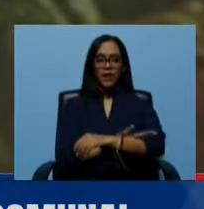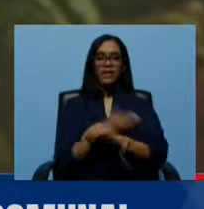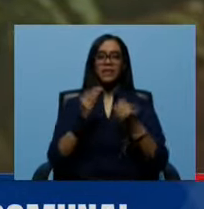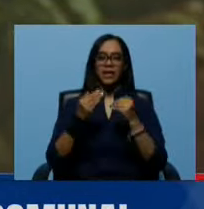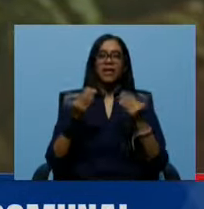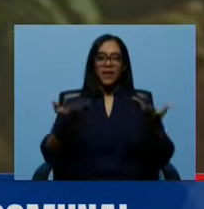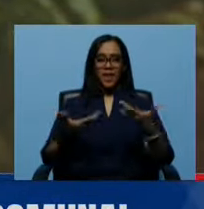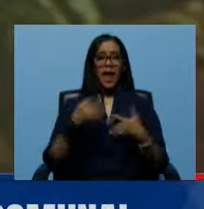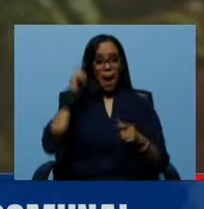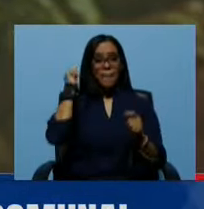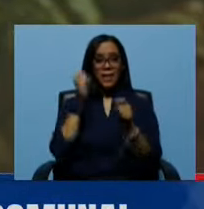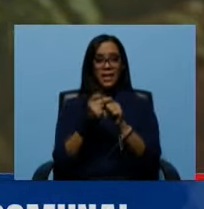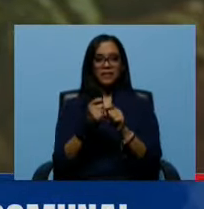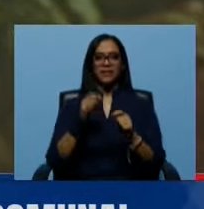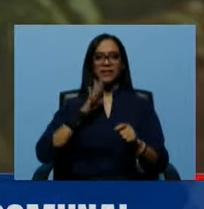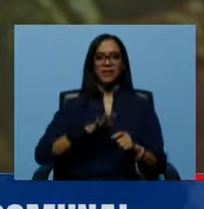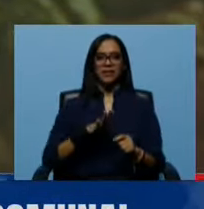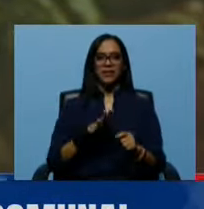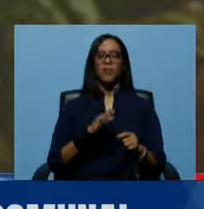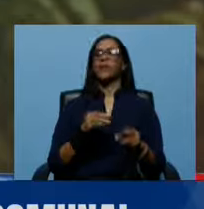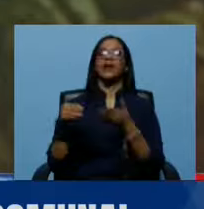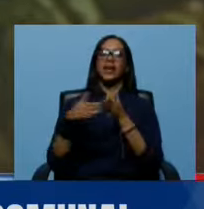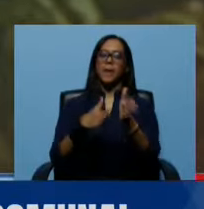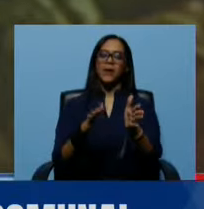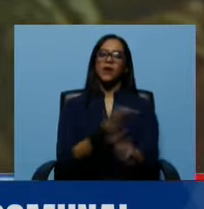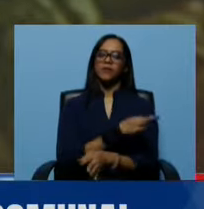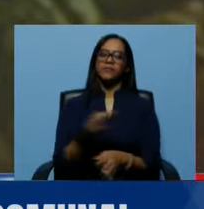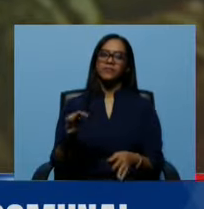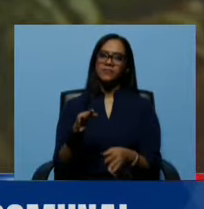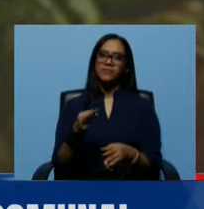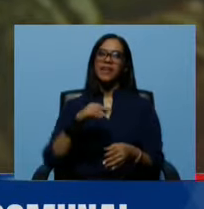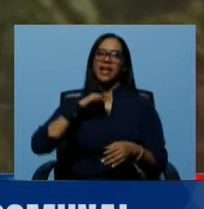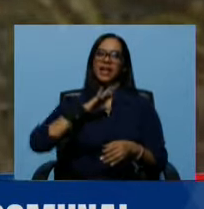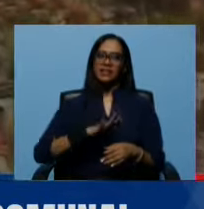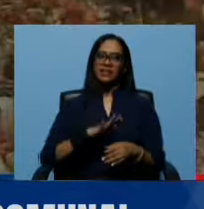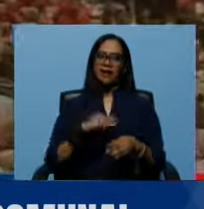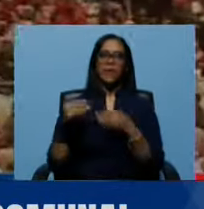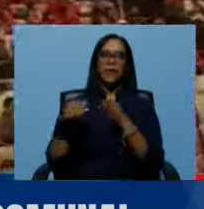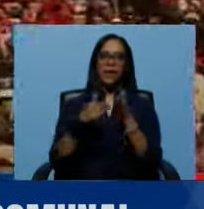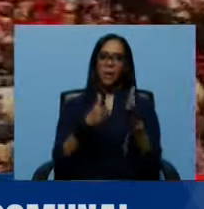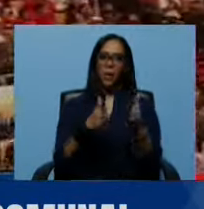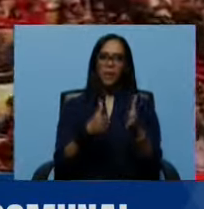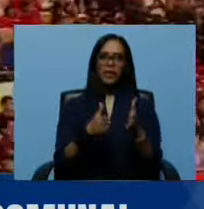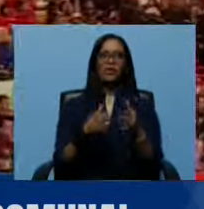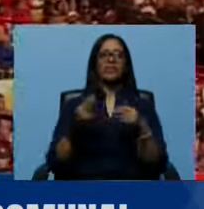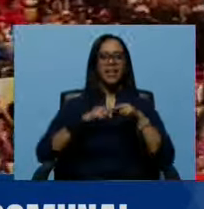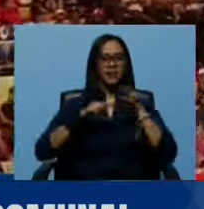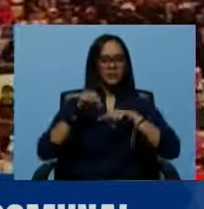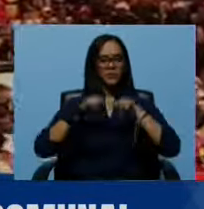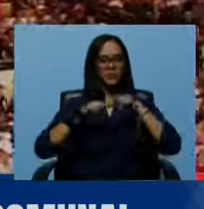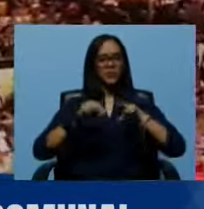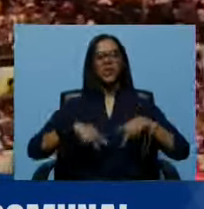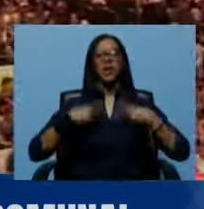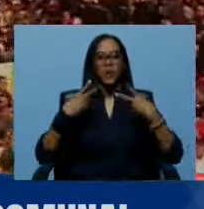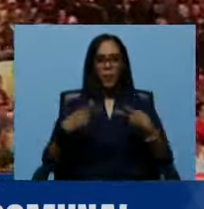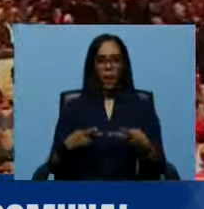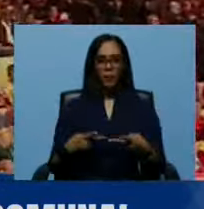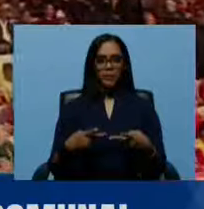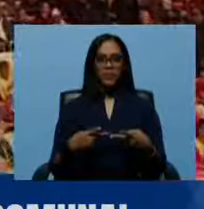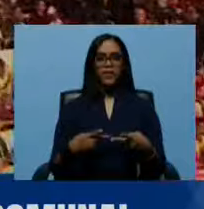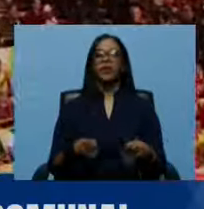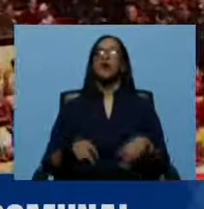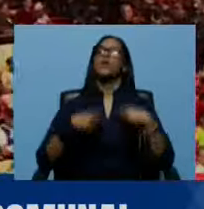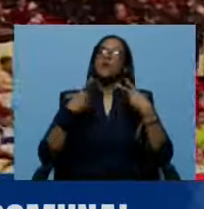esperanza de que estamos en el camino correcto, que estamos en el camino correcto de la construcción de lo nuevo, en una